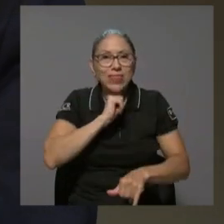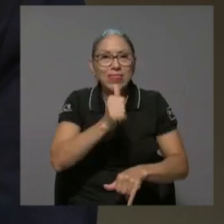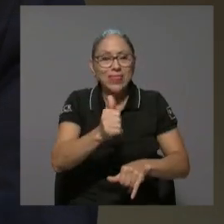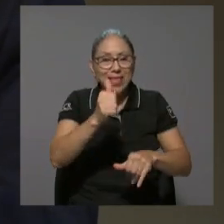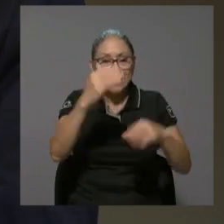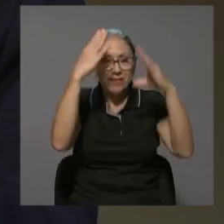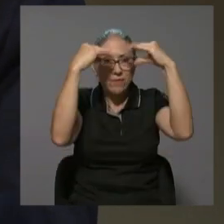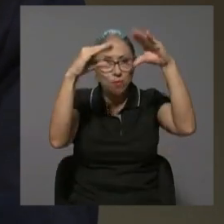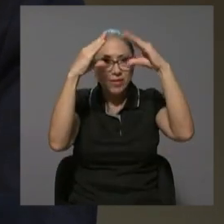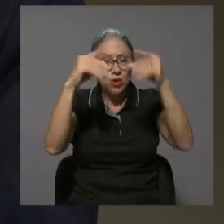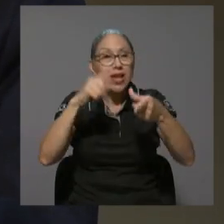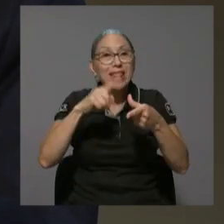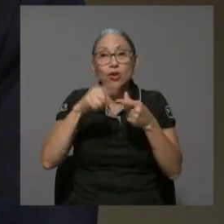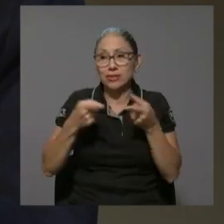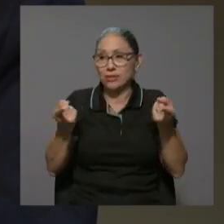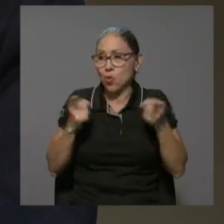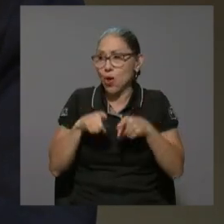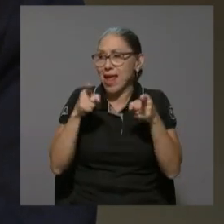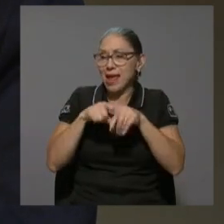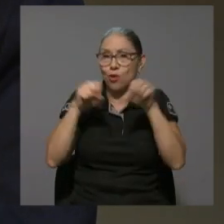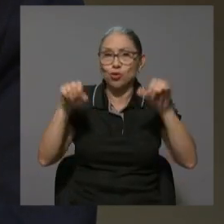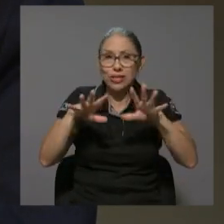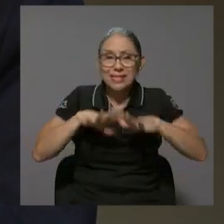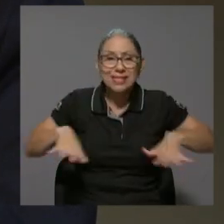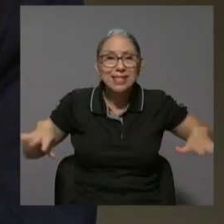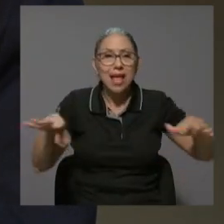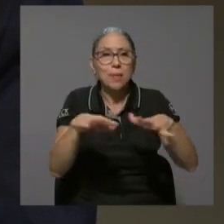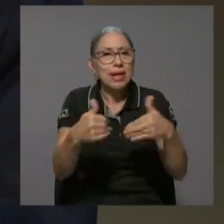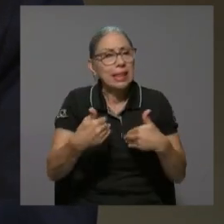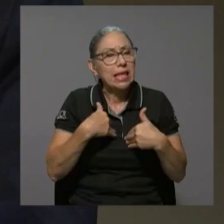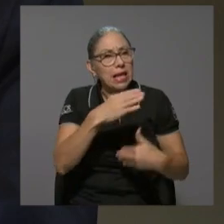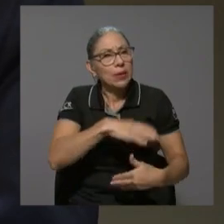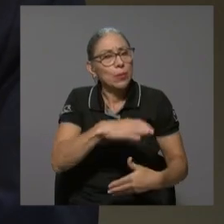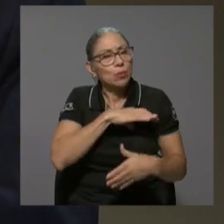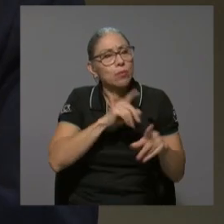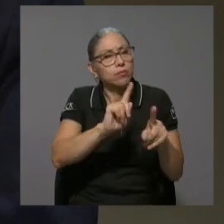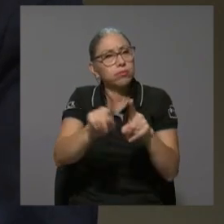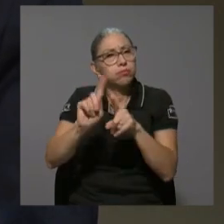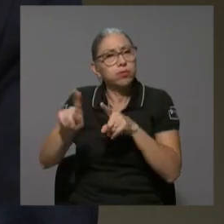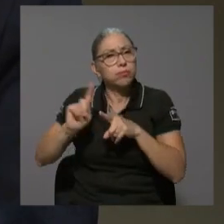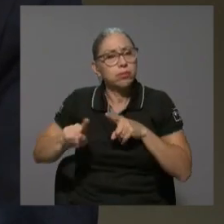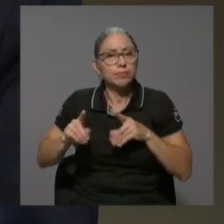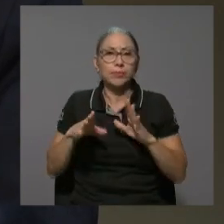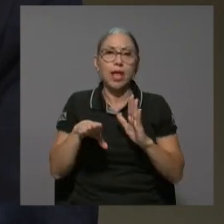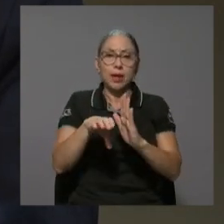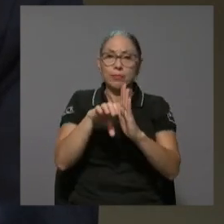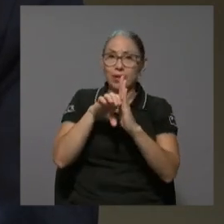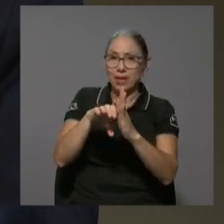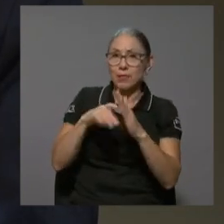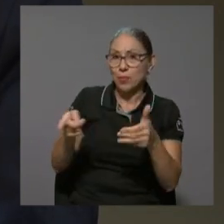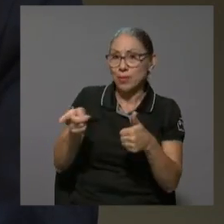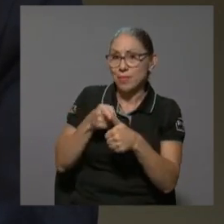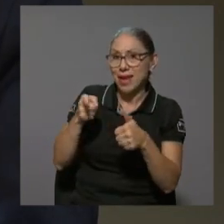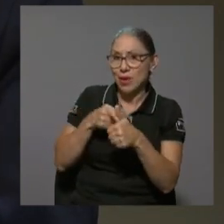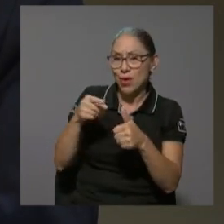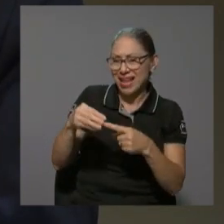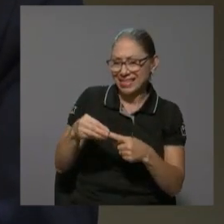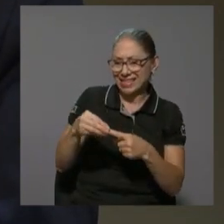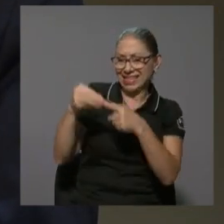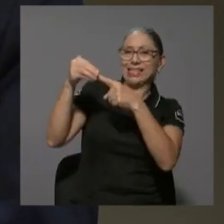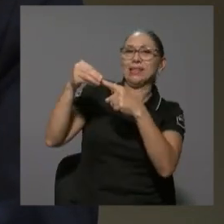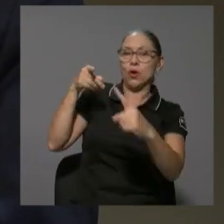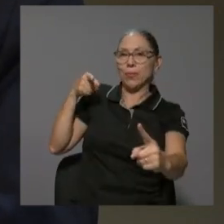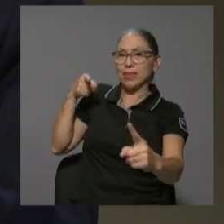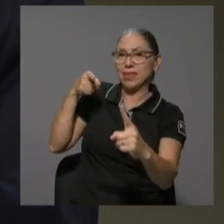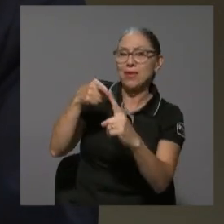ecosistema que tiene una serie de componentes muy diversos. Por un lado, la esencia de la desinformación es